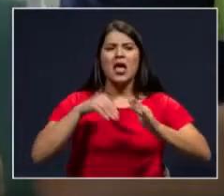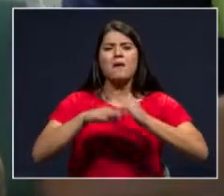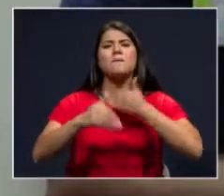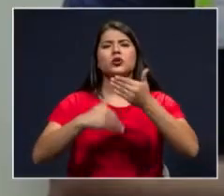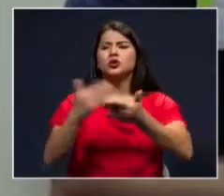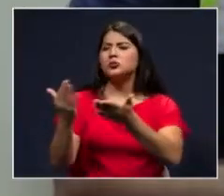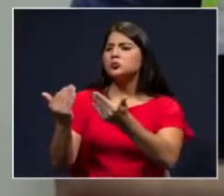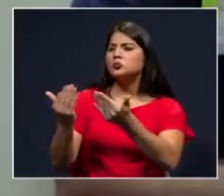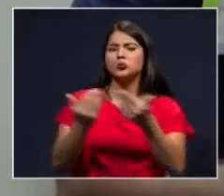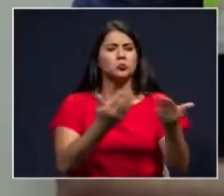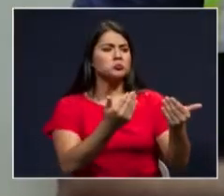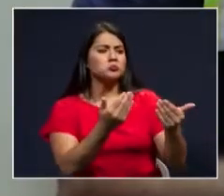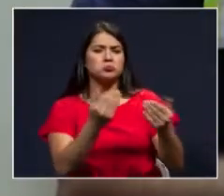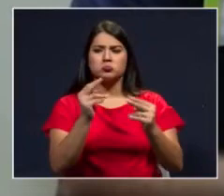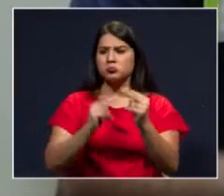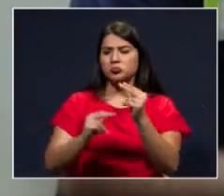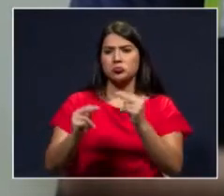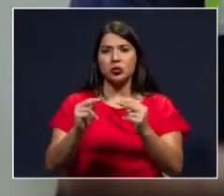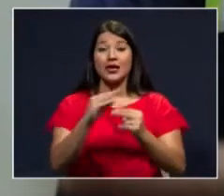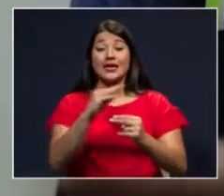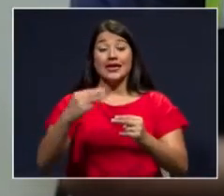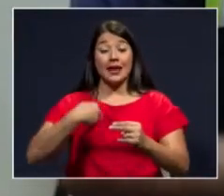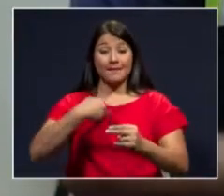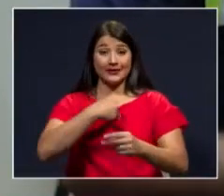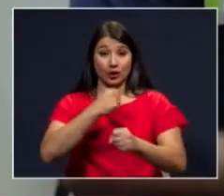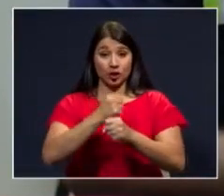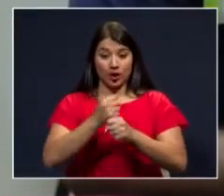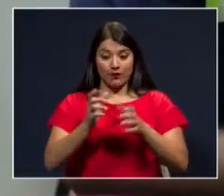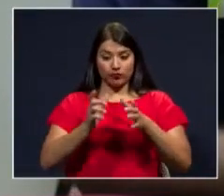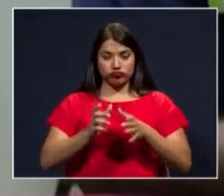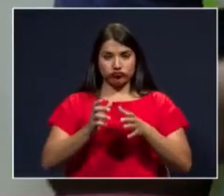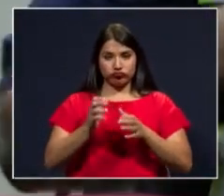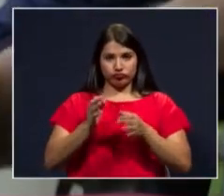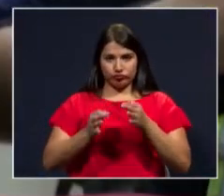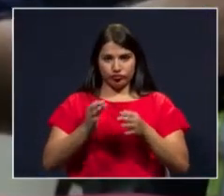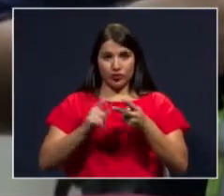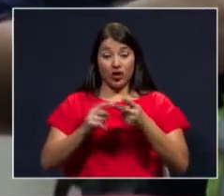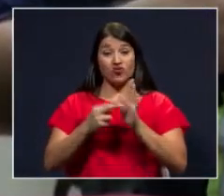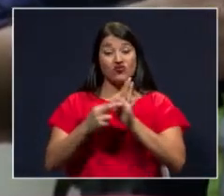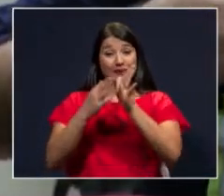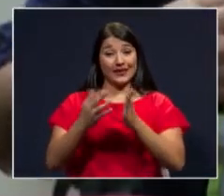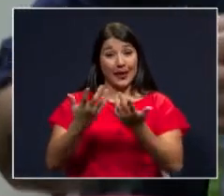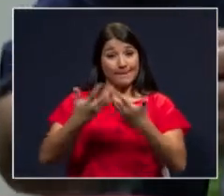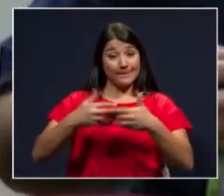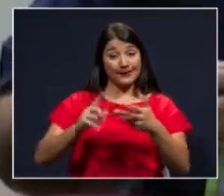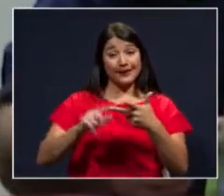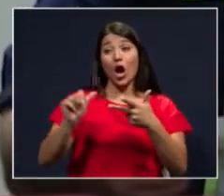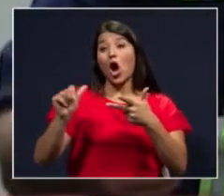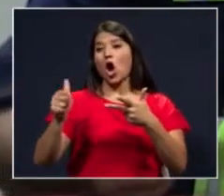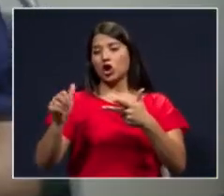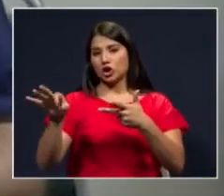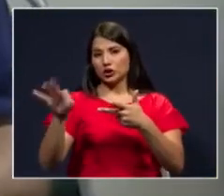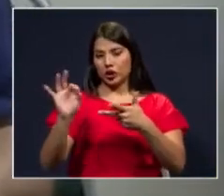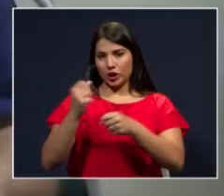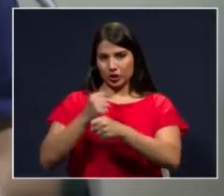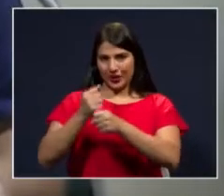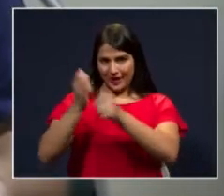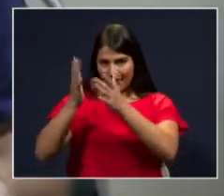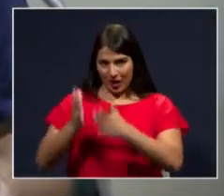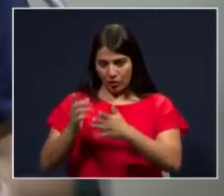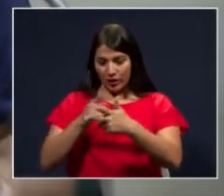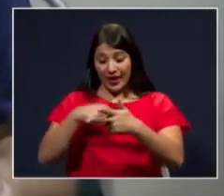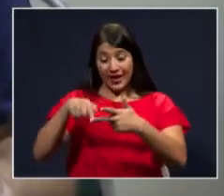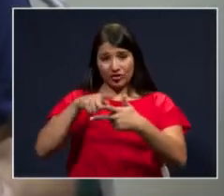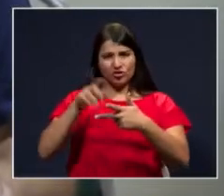tribunal conciliatorio conformado por el Ministerio de Trabajo, un representante de la empresa y otro designado por los trabajadores emitirán